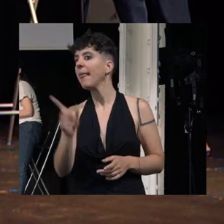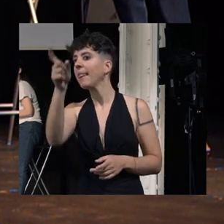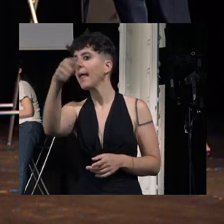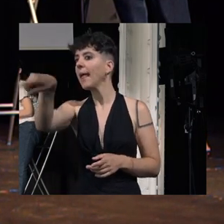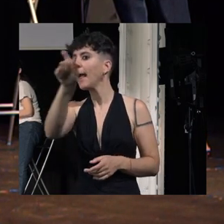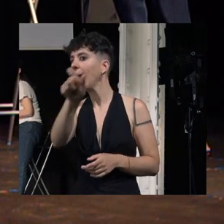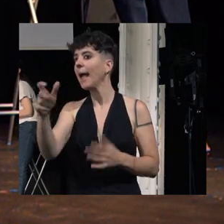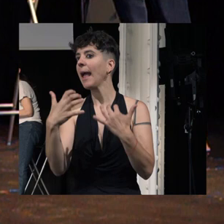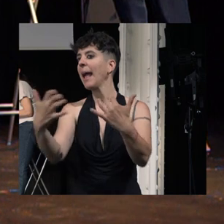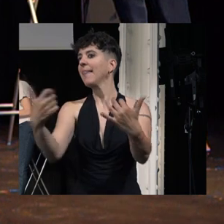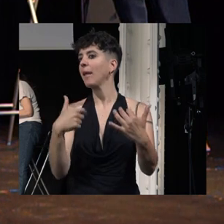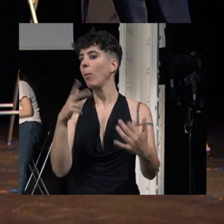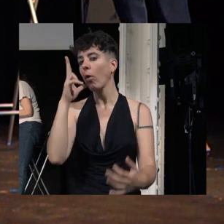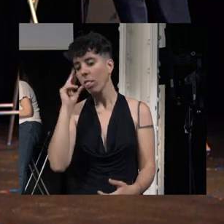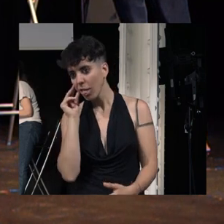ver, va.